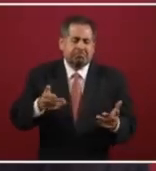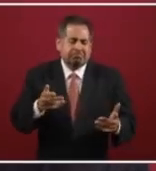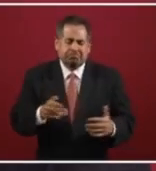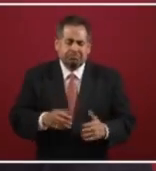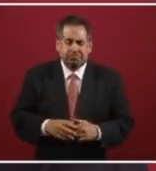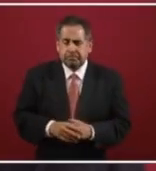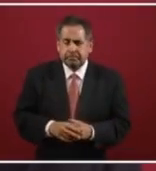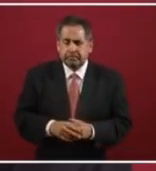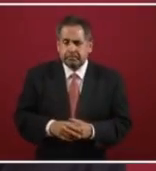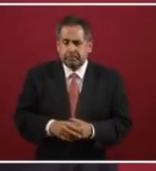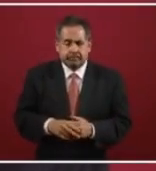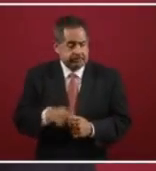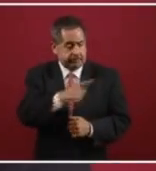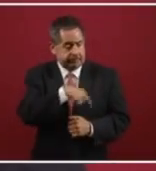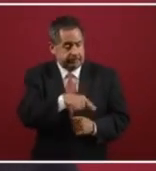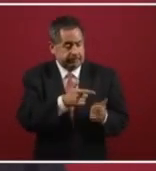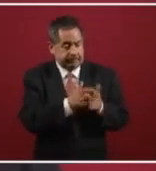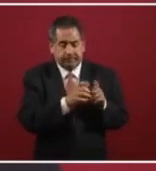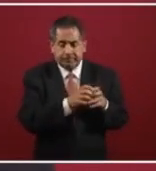Están